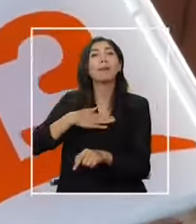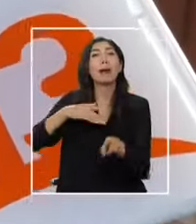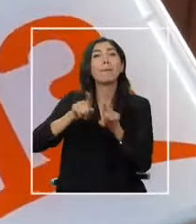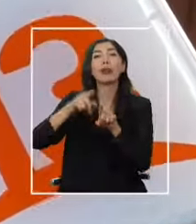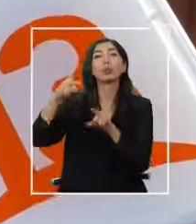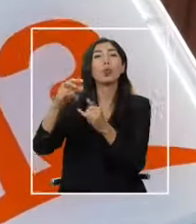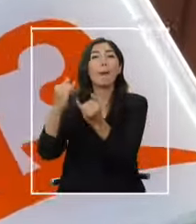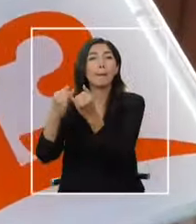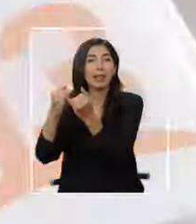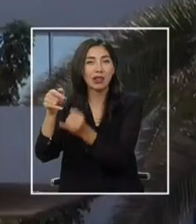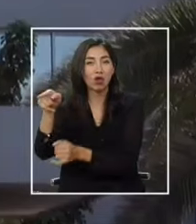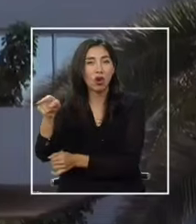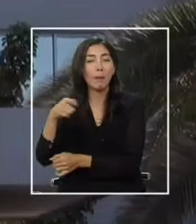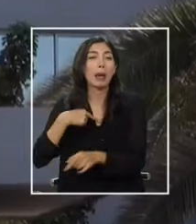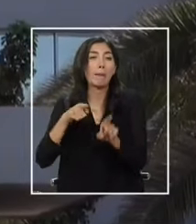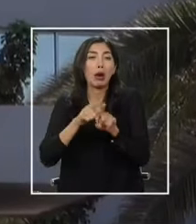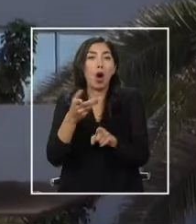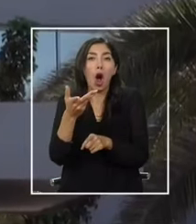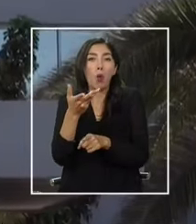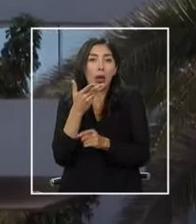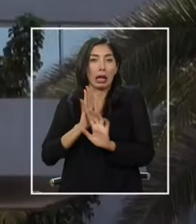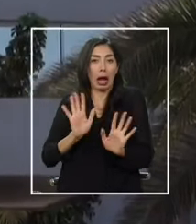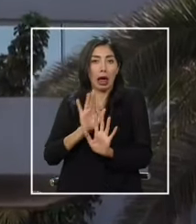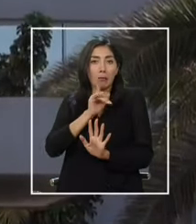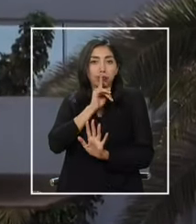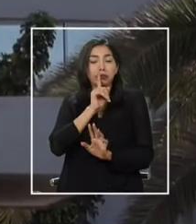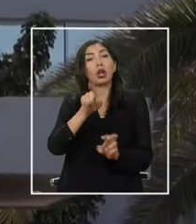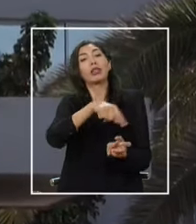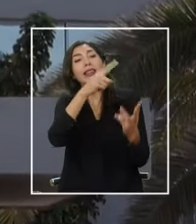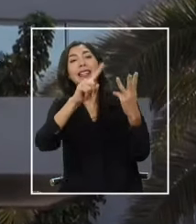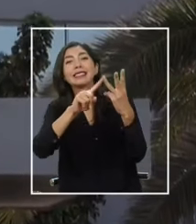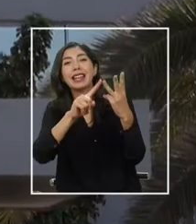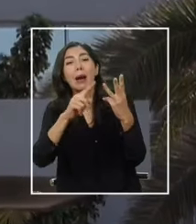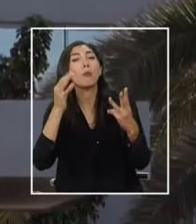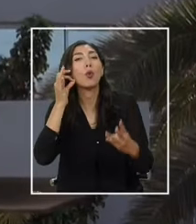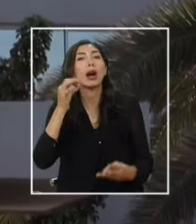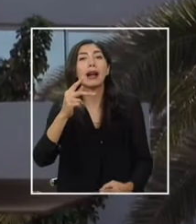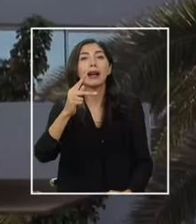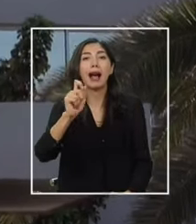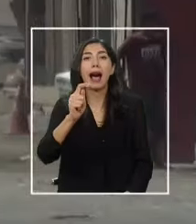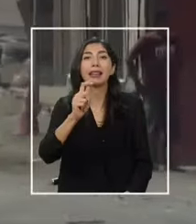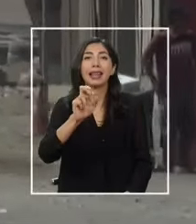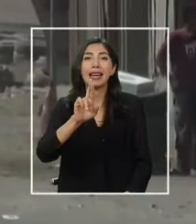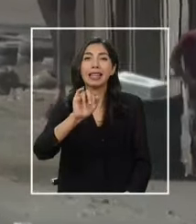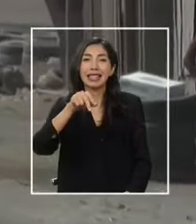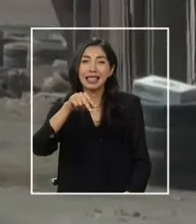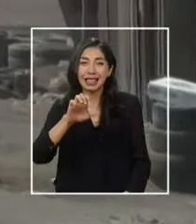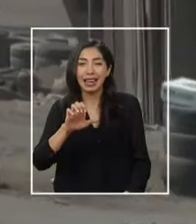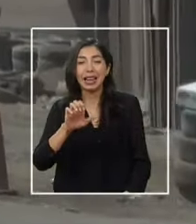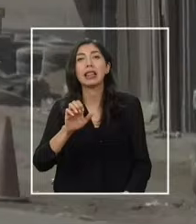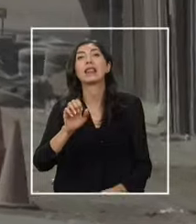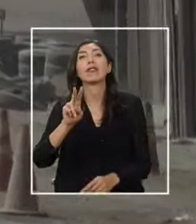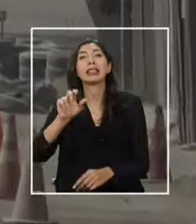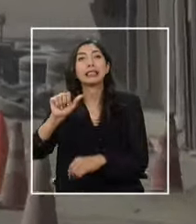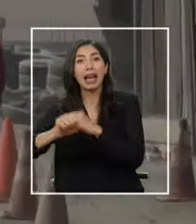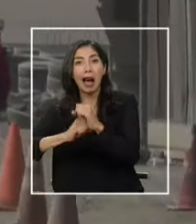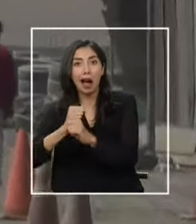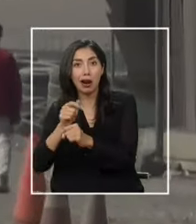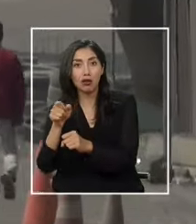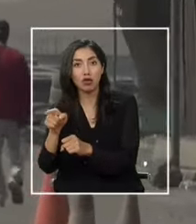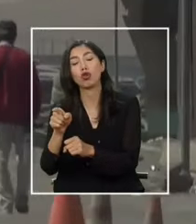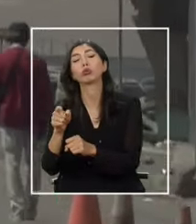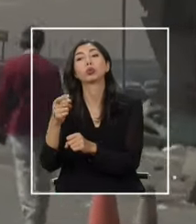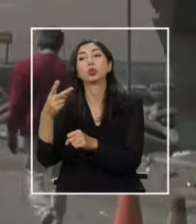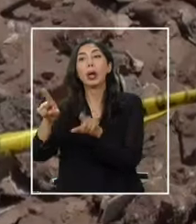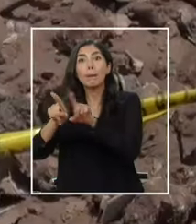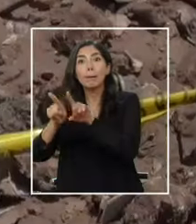Mi hermano era muy reservado. La tercera víctima es Catherine Arias Meliwen, de 24 años. Según el hermano de Max, habría viajado